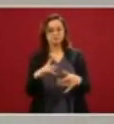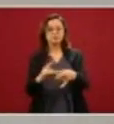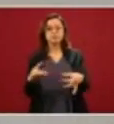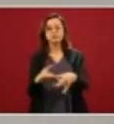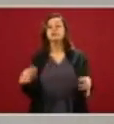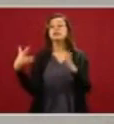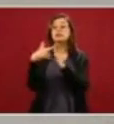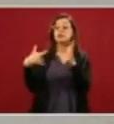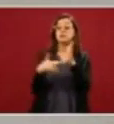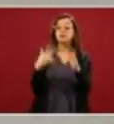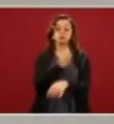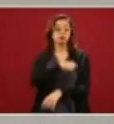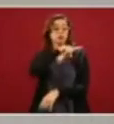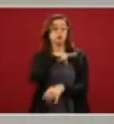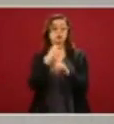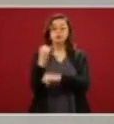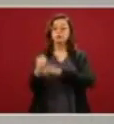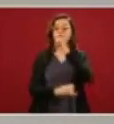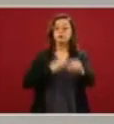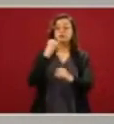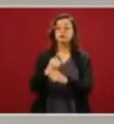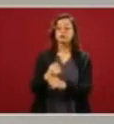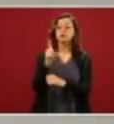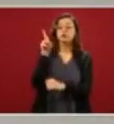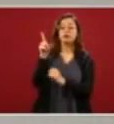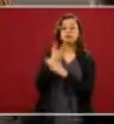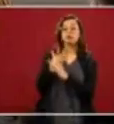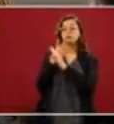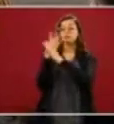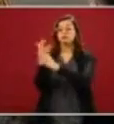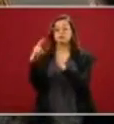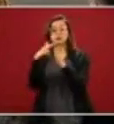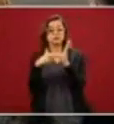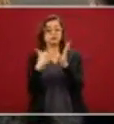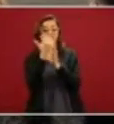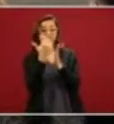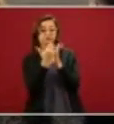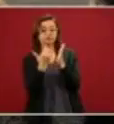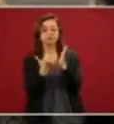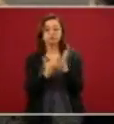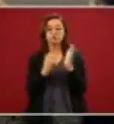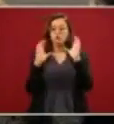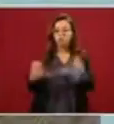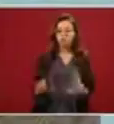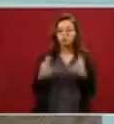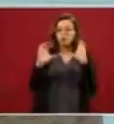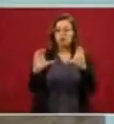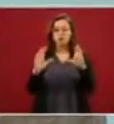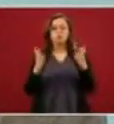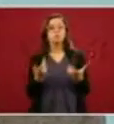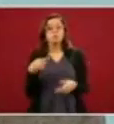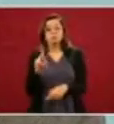vigente señala que esto debe hacerse procurando no interferir con la movilidad de las